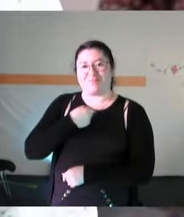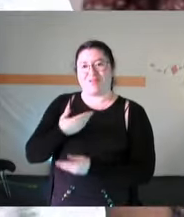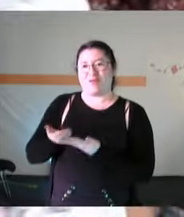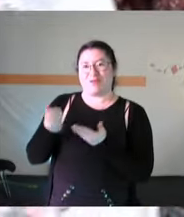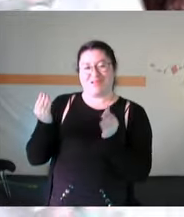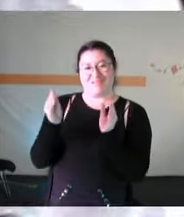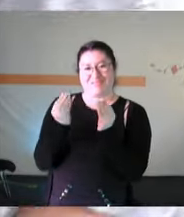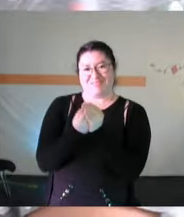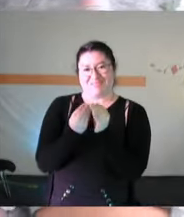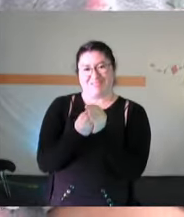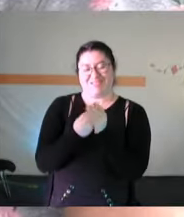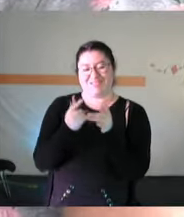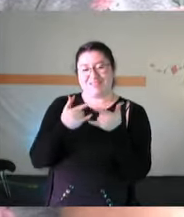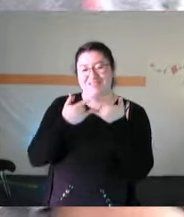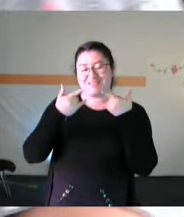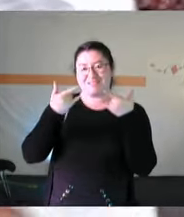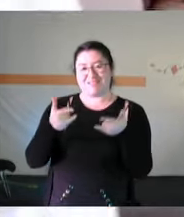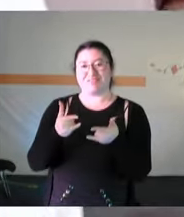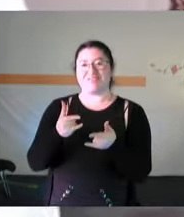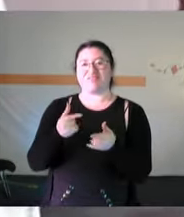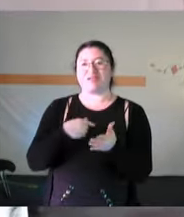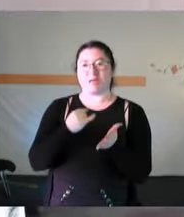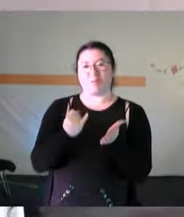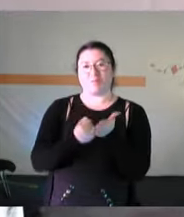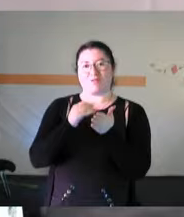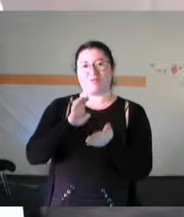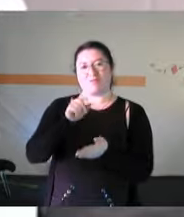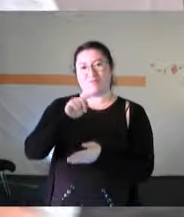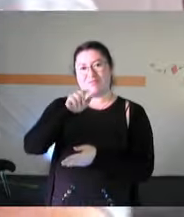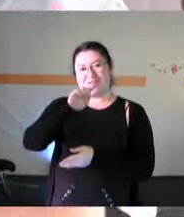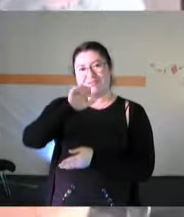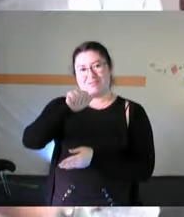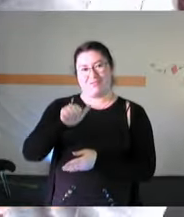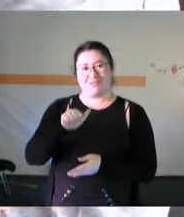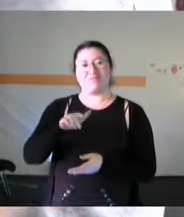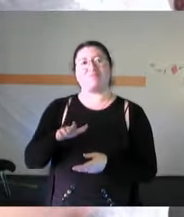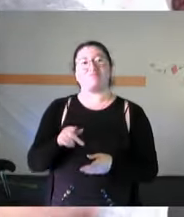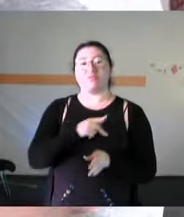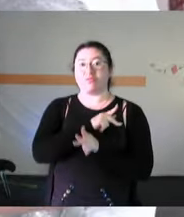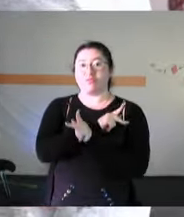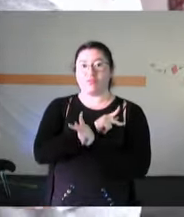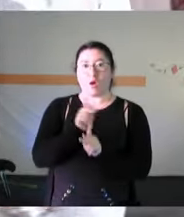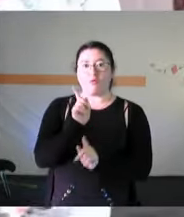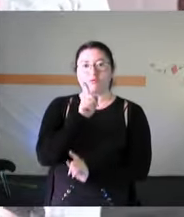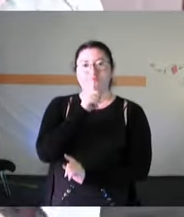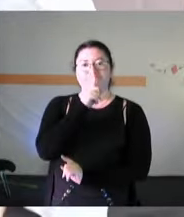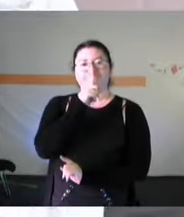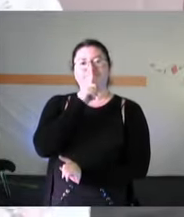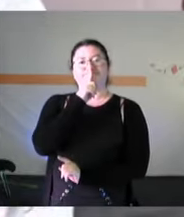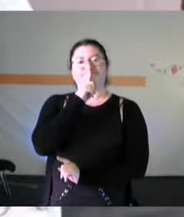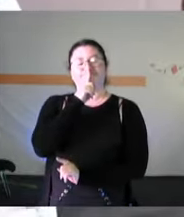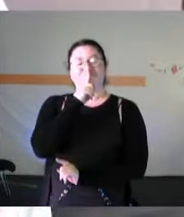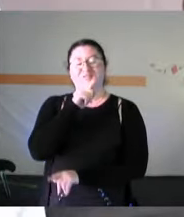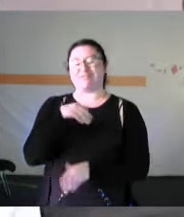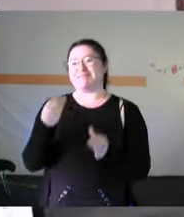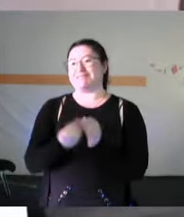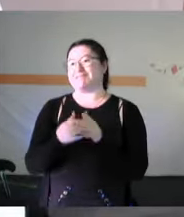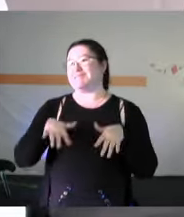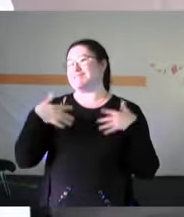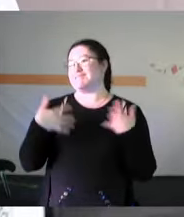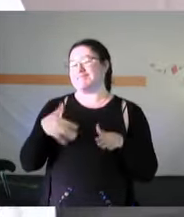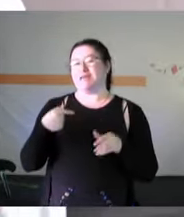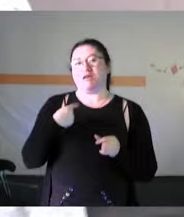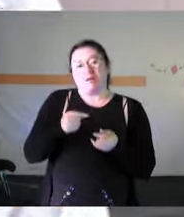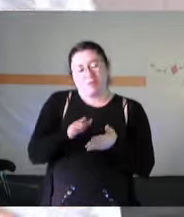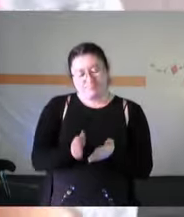en clase y fue una clase increíble en donde todos guardaron silencio. Yo tomé la palabra para leer el cuento con